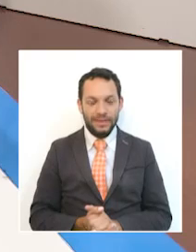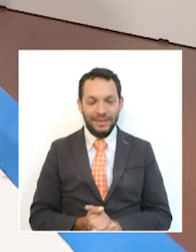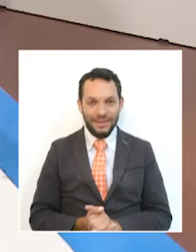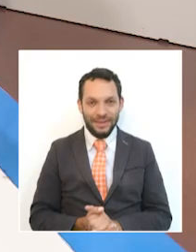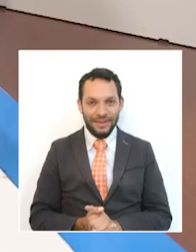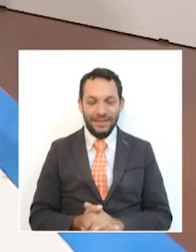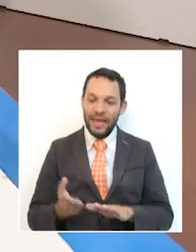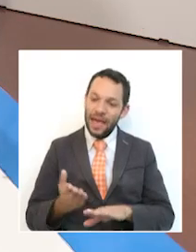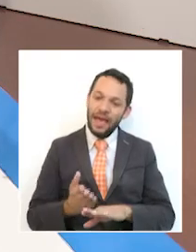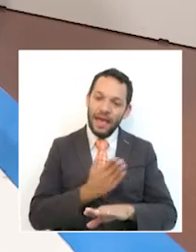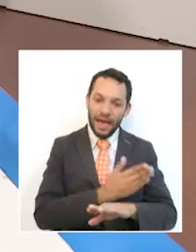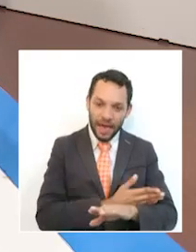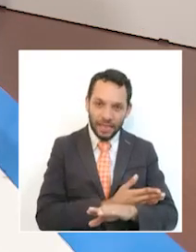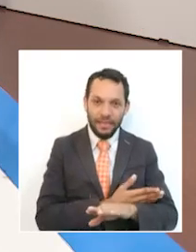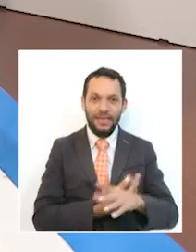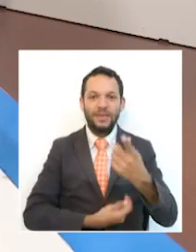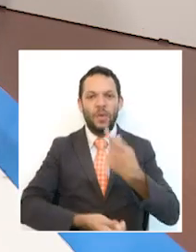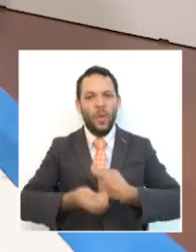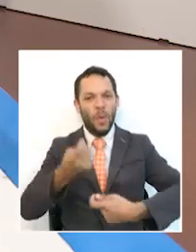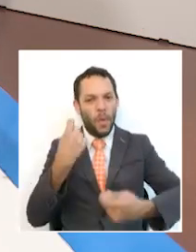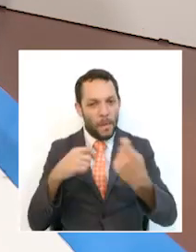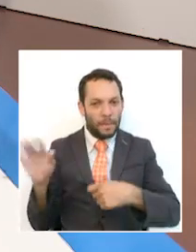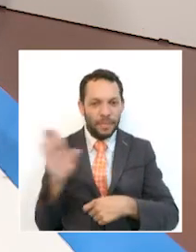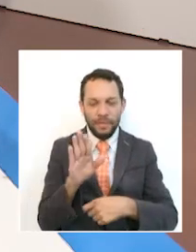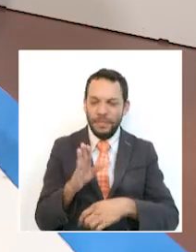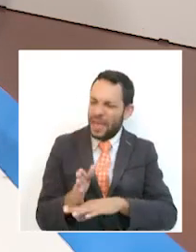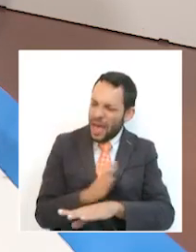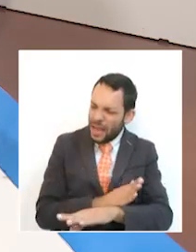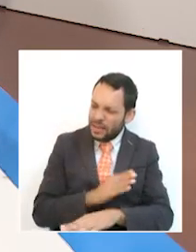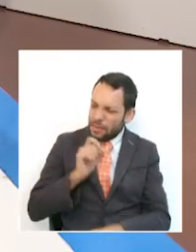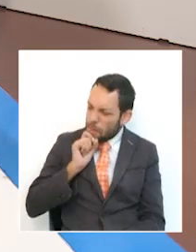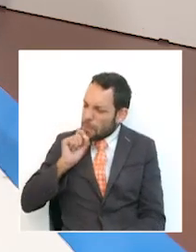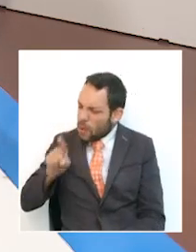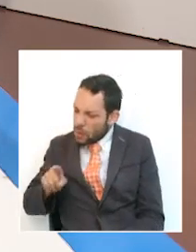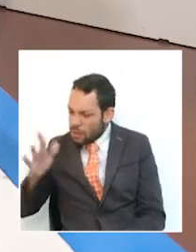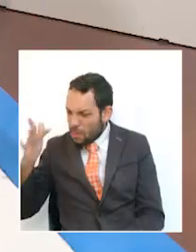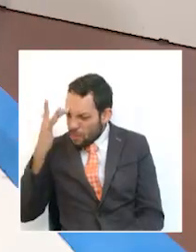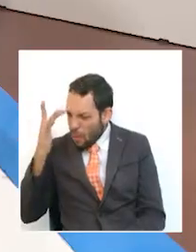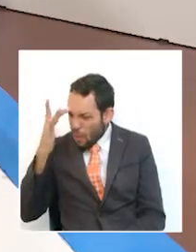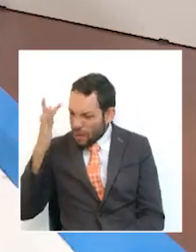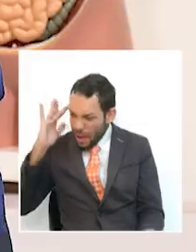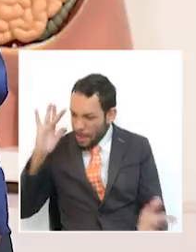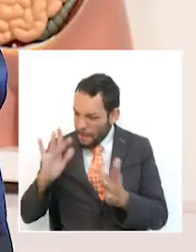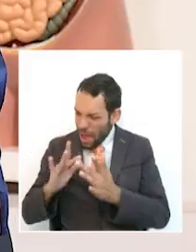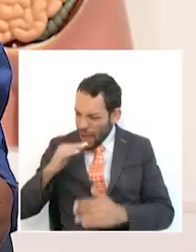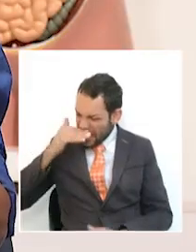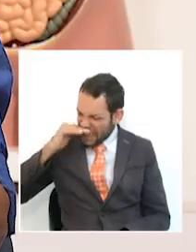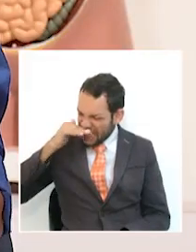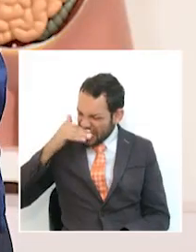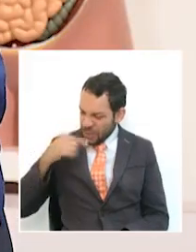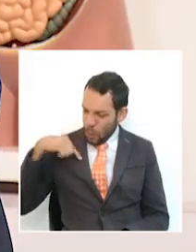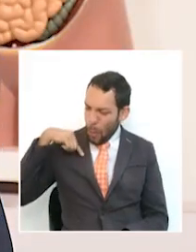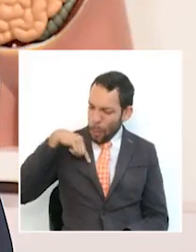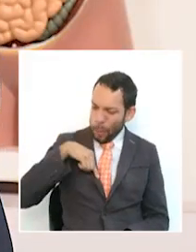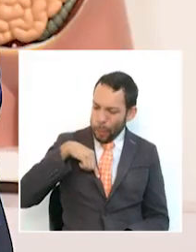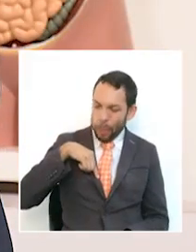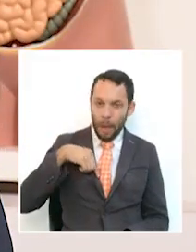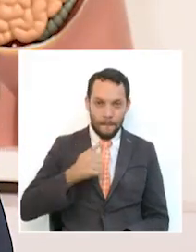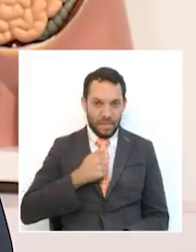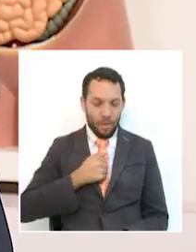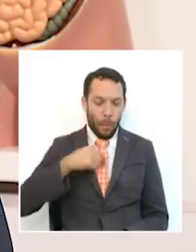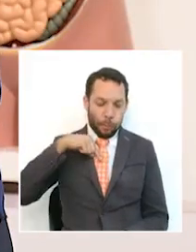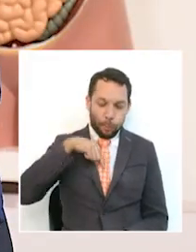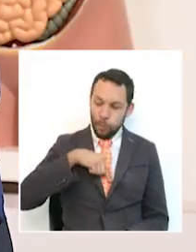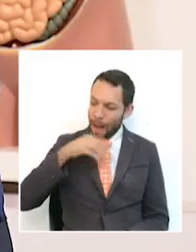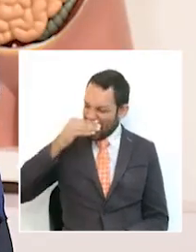antes de ir a este corte césar porque es tan importante conectarnos con ese niño interior porque pues imagínese en un